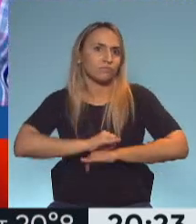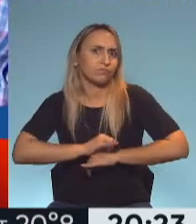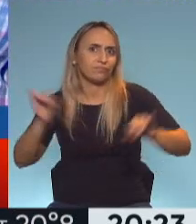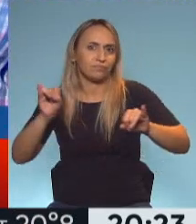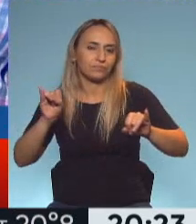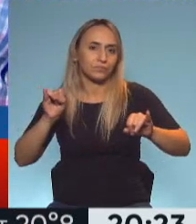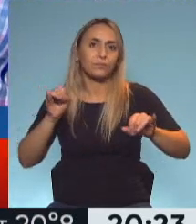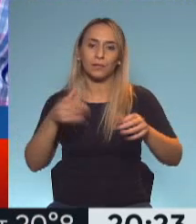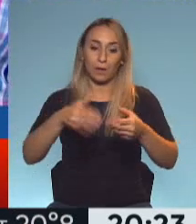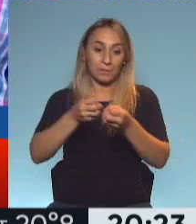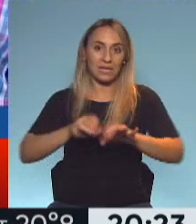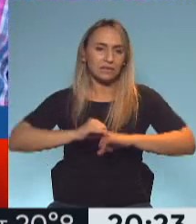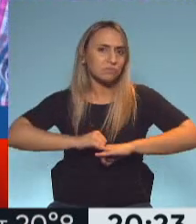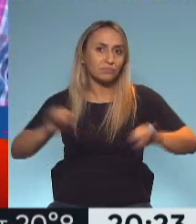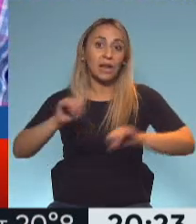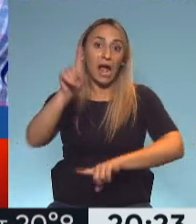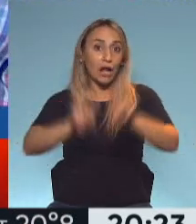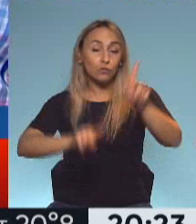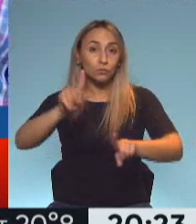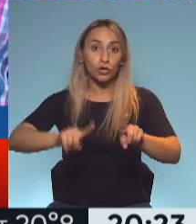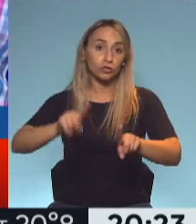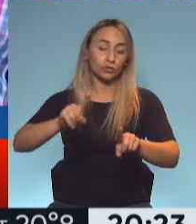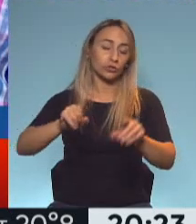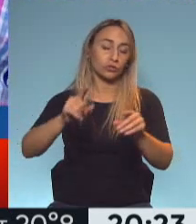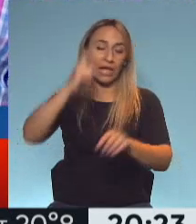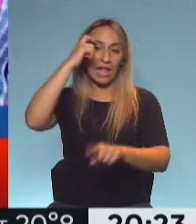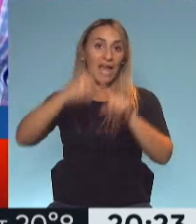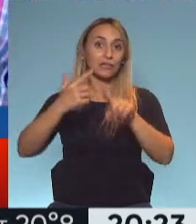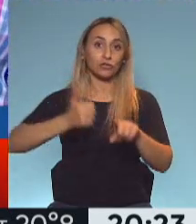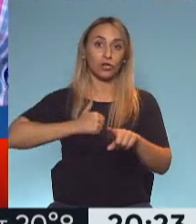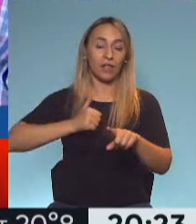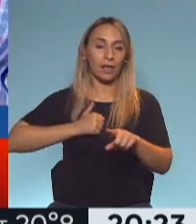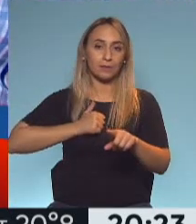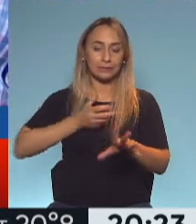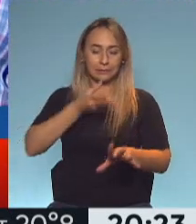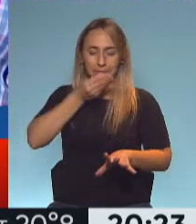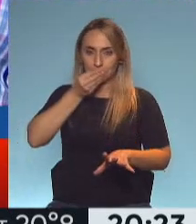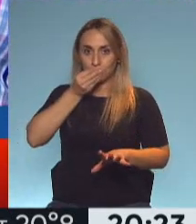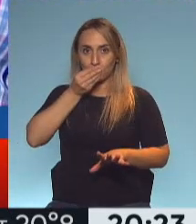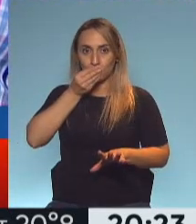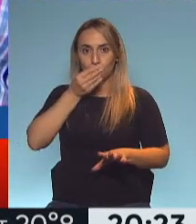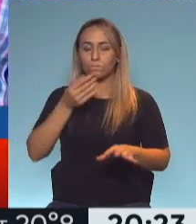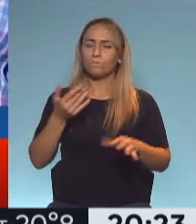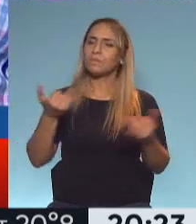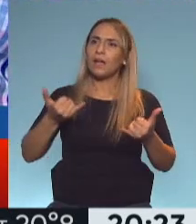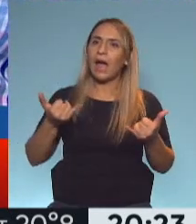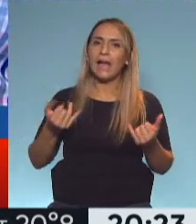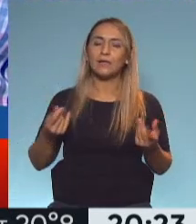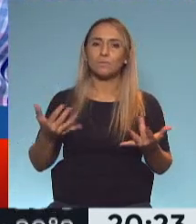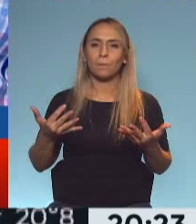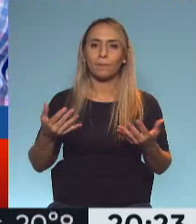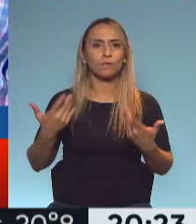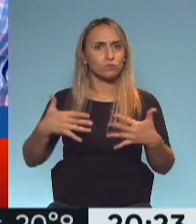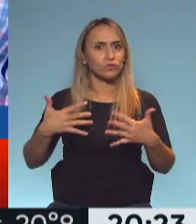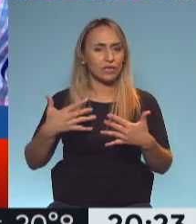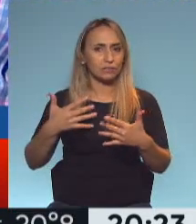que los compañeros que no pudieron hablar, digo, acá hay mucha imposición, mucho relato, digamos, muchas historias